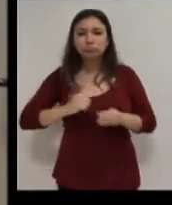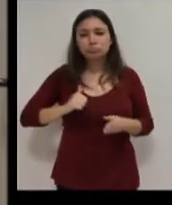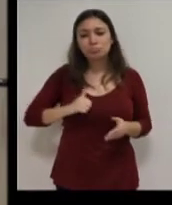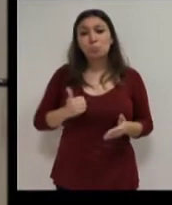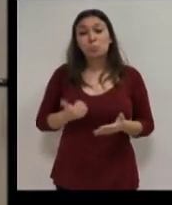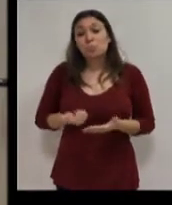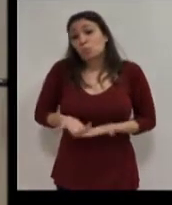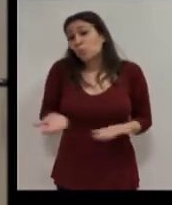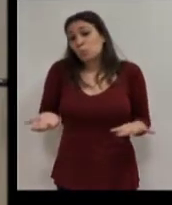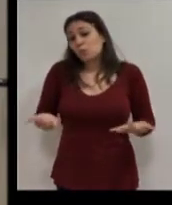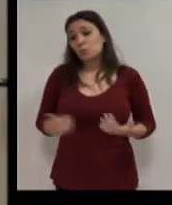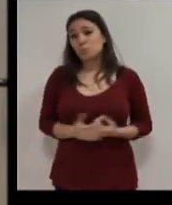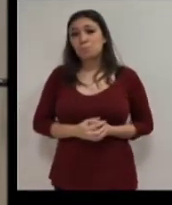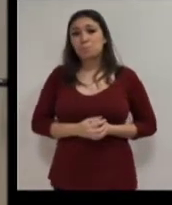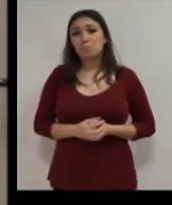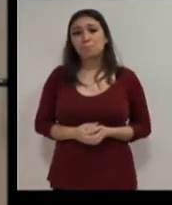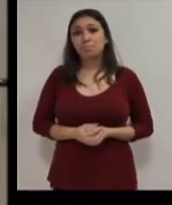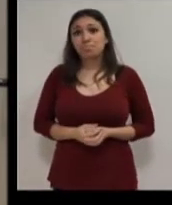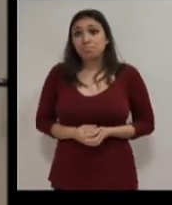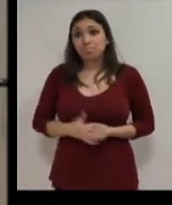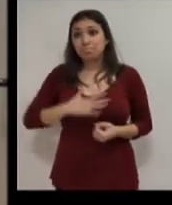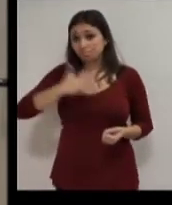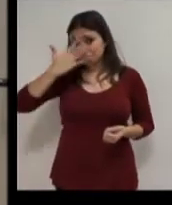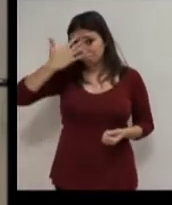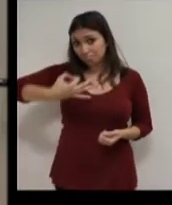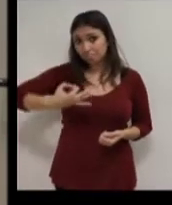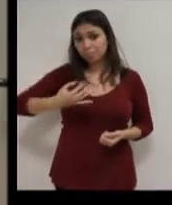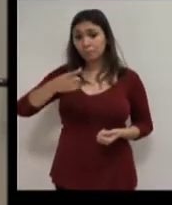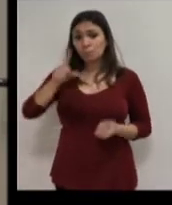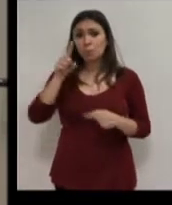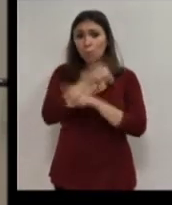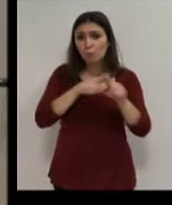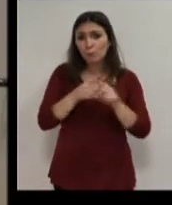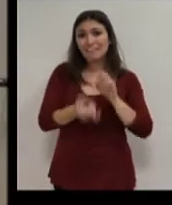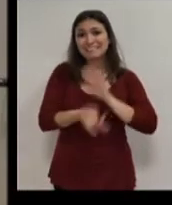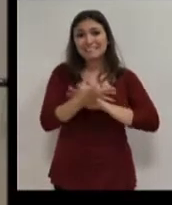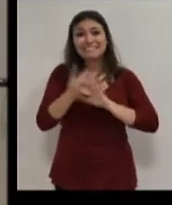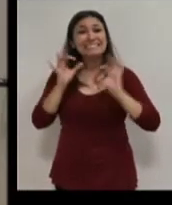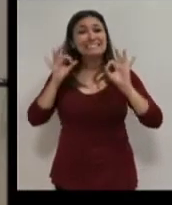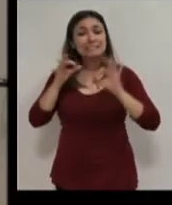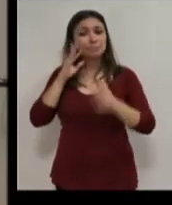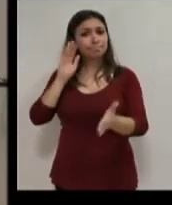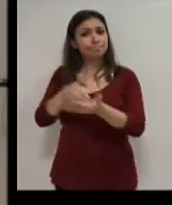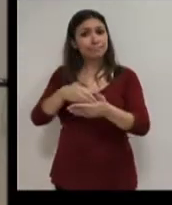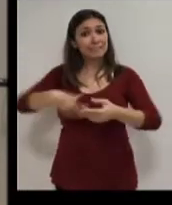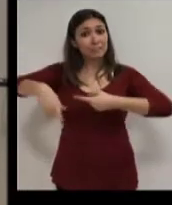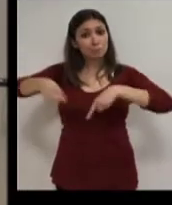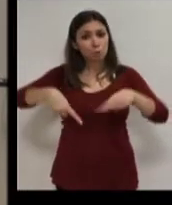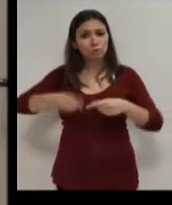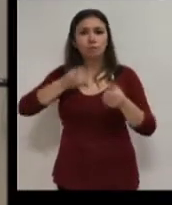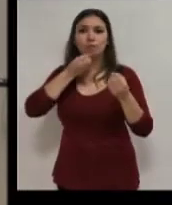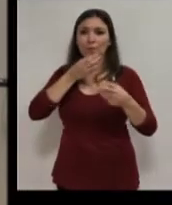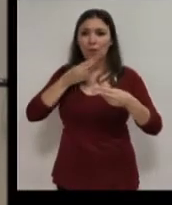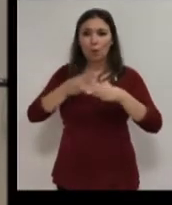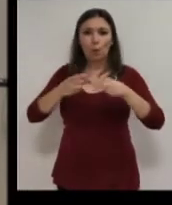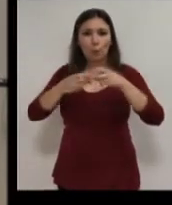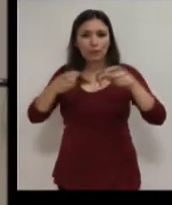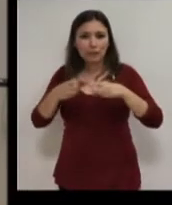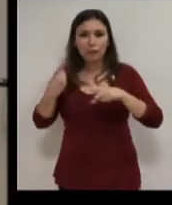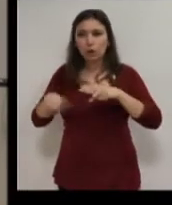ahí, pero pues creemos que estos problemas de accesibilidad en el